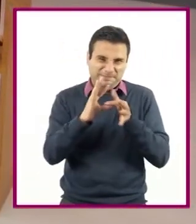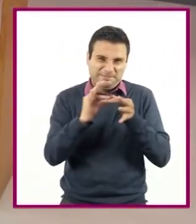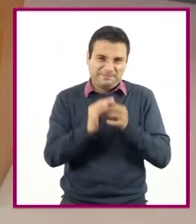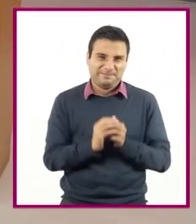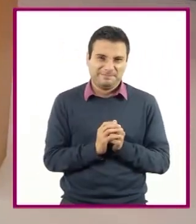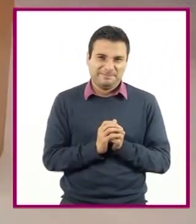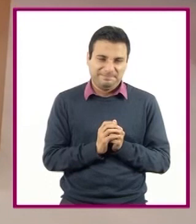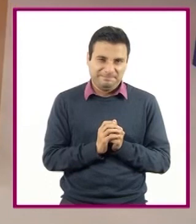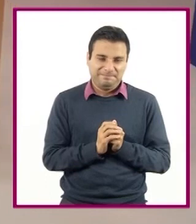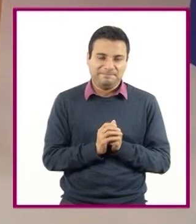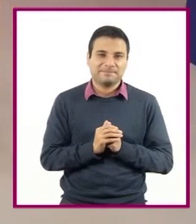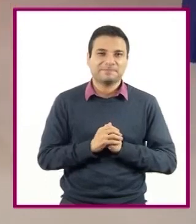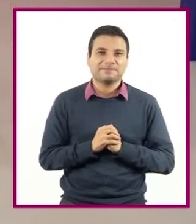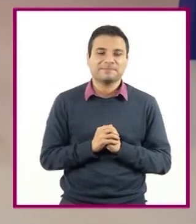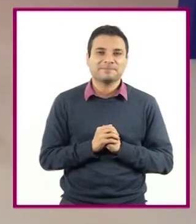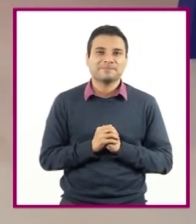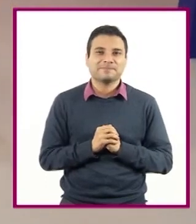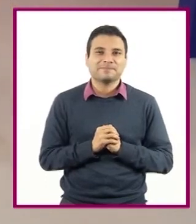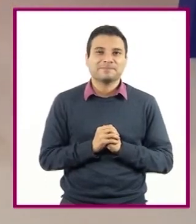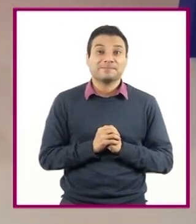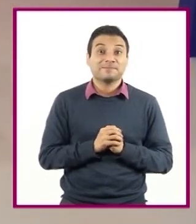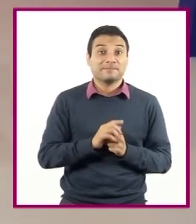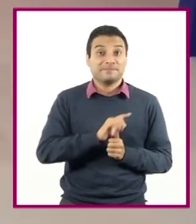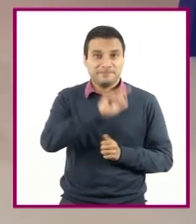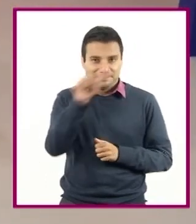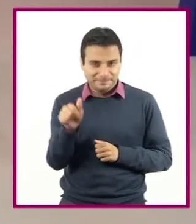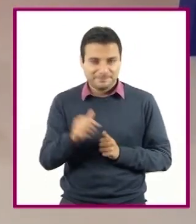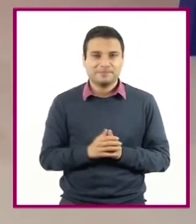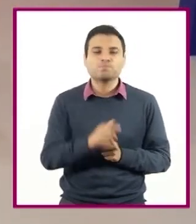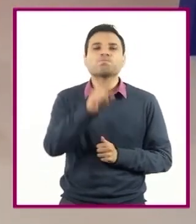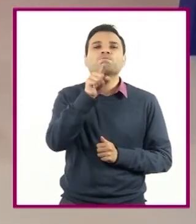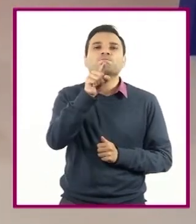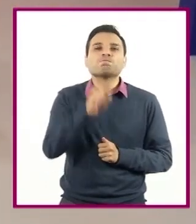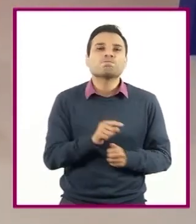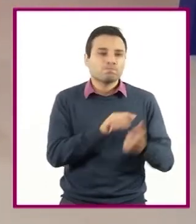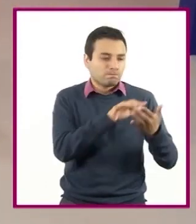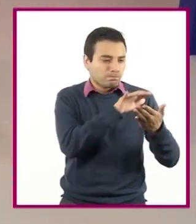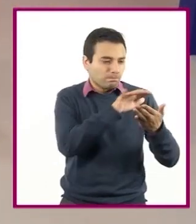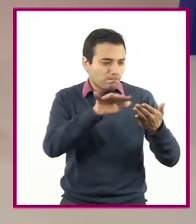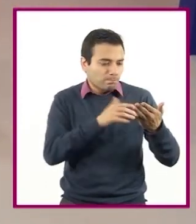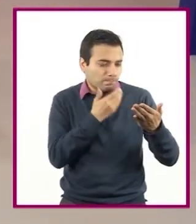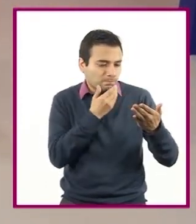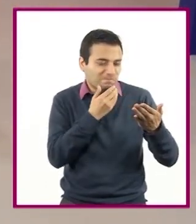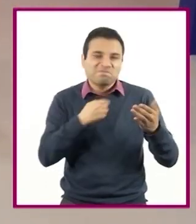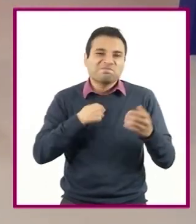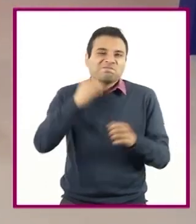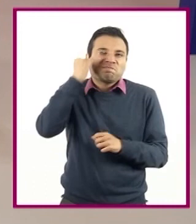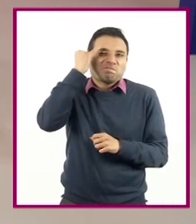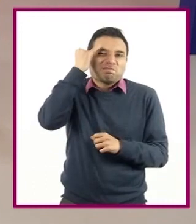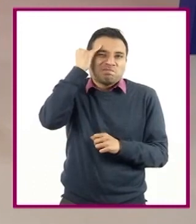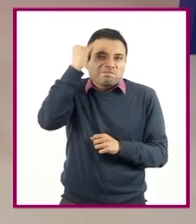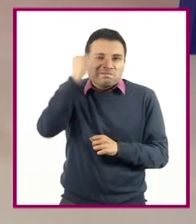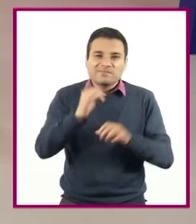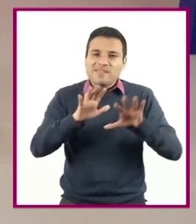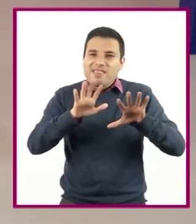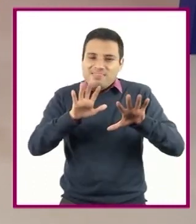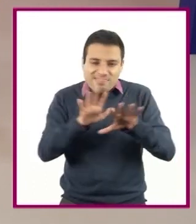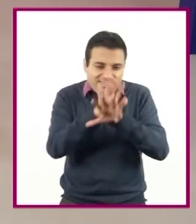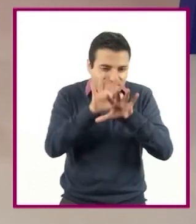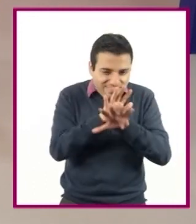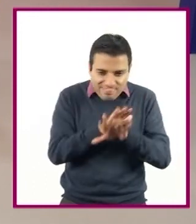su libro de texto. Ahora, conviértanse en adaptadores y escriban su propia versión, ubicándola en la época